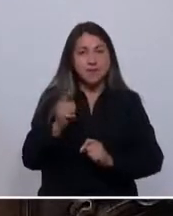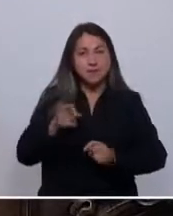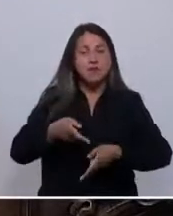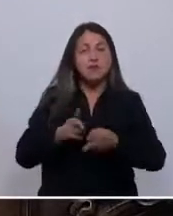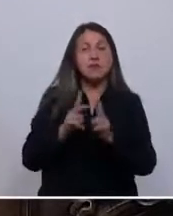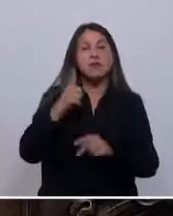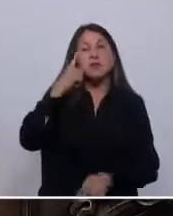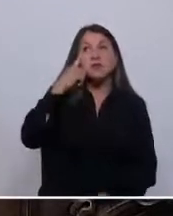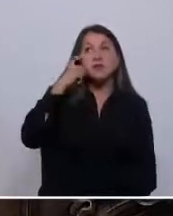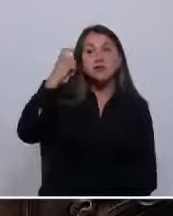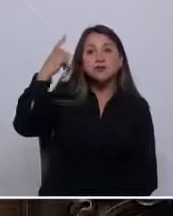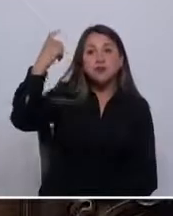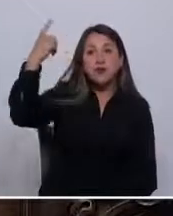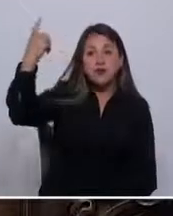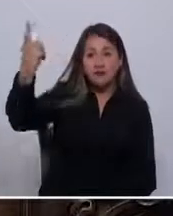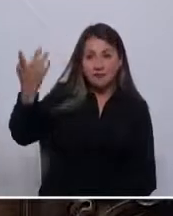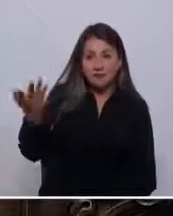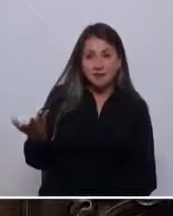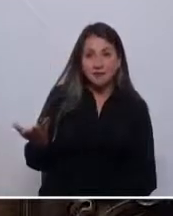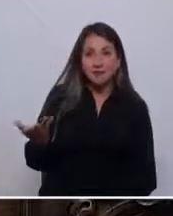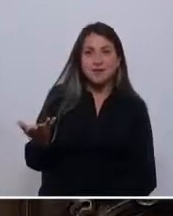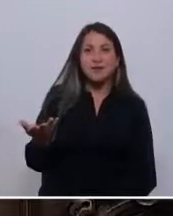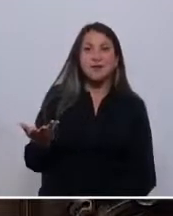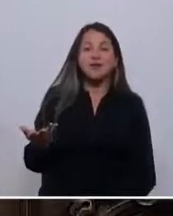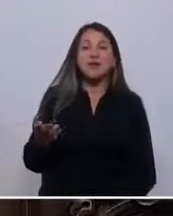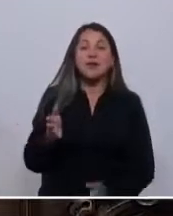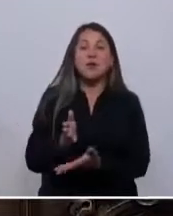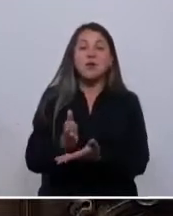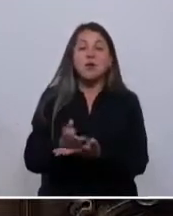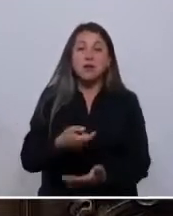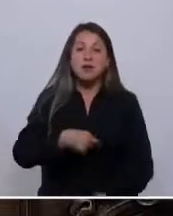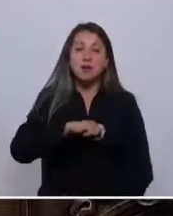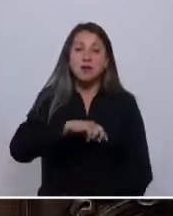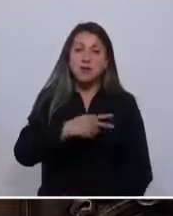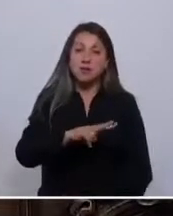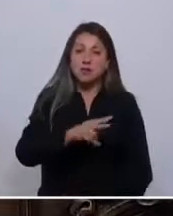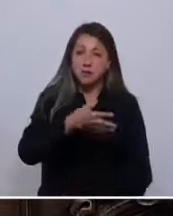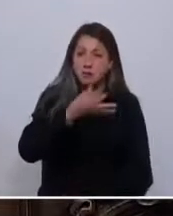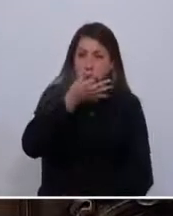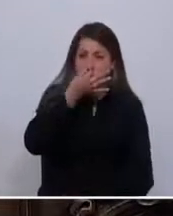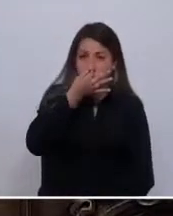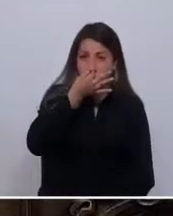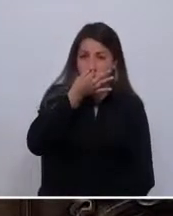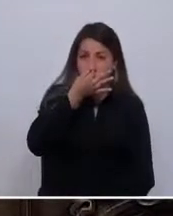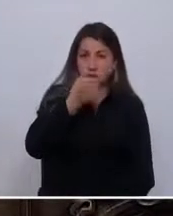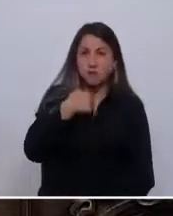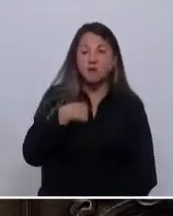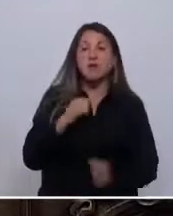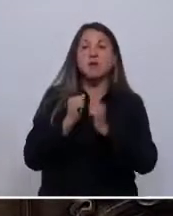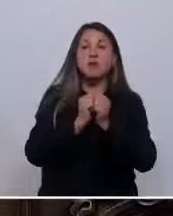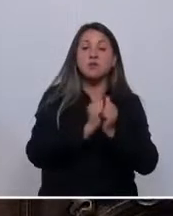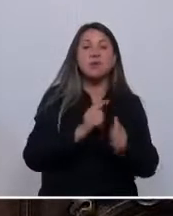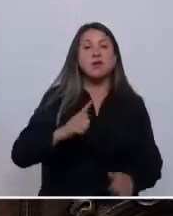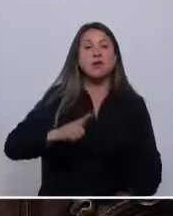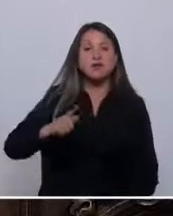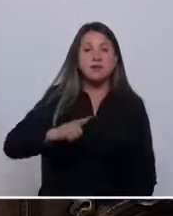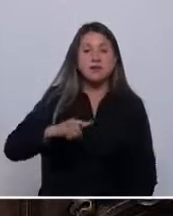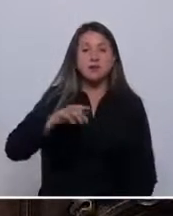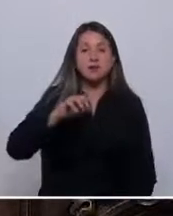soñar, los de la Escuelita España de Osorno, mis colegas del Liceo Lutero